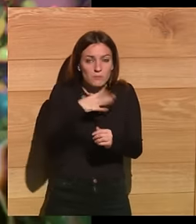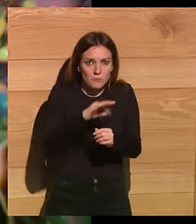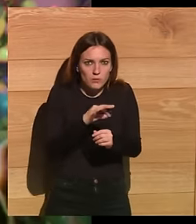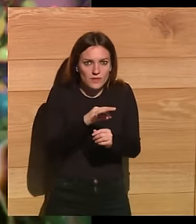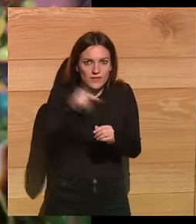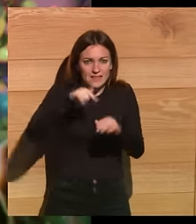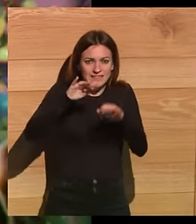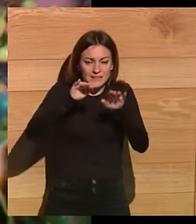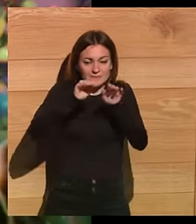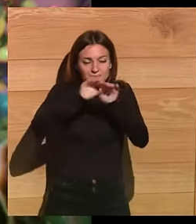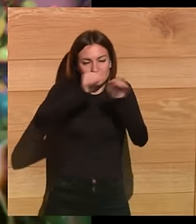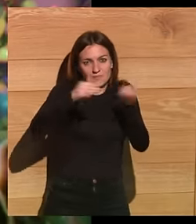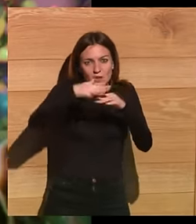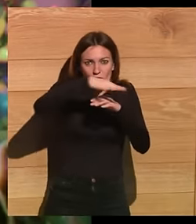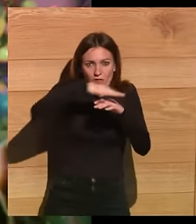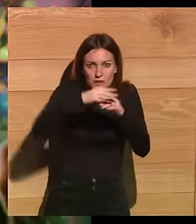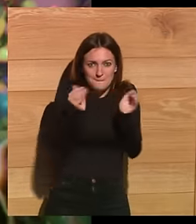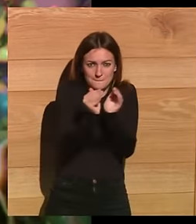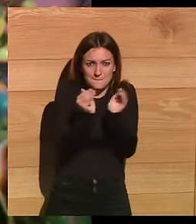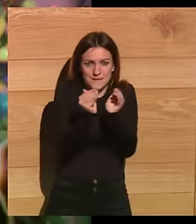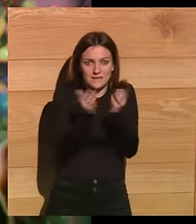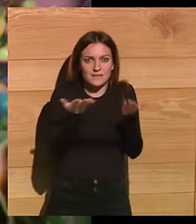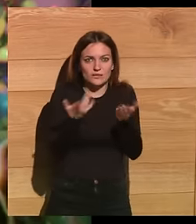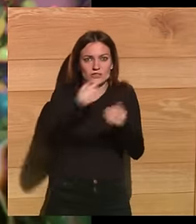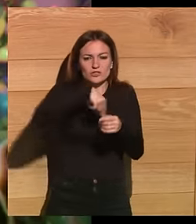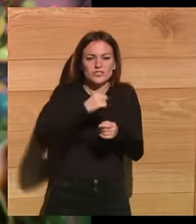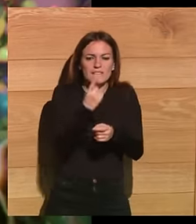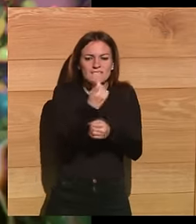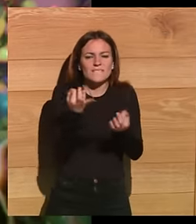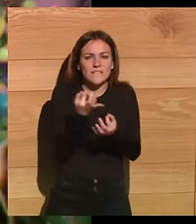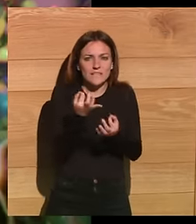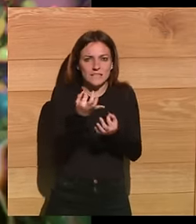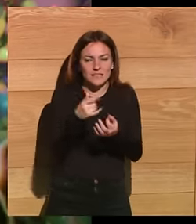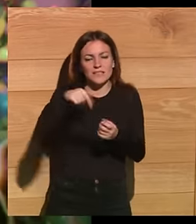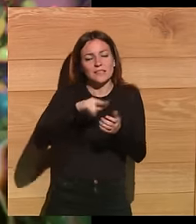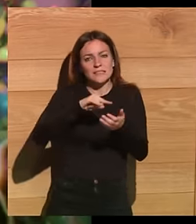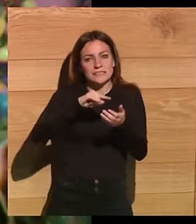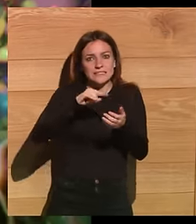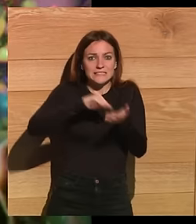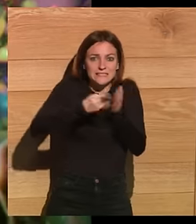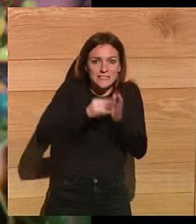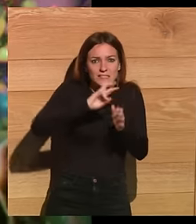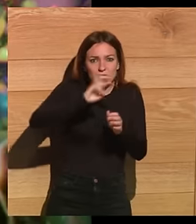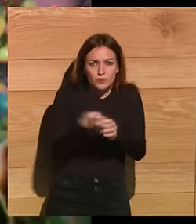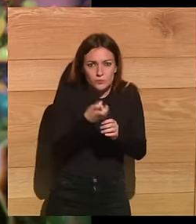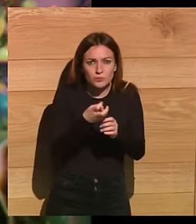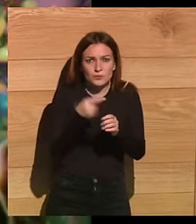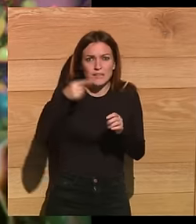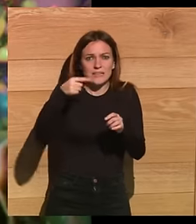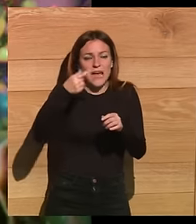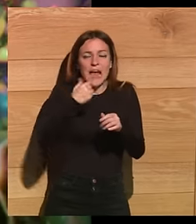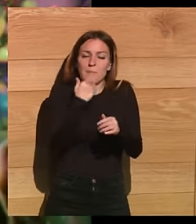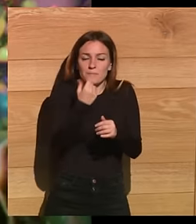la corteza, necesitamos técnicas que puedan ir a un nivel más profundo y puedan llegar al código